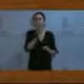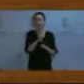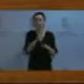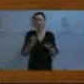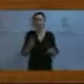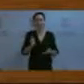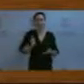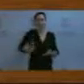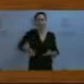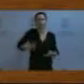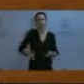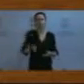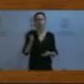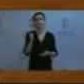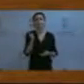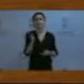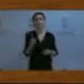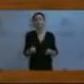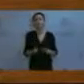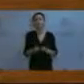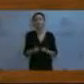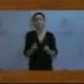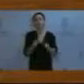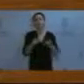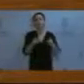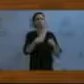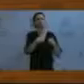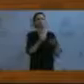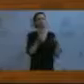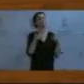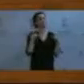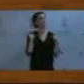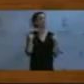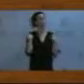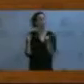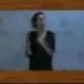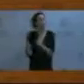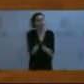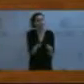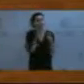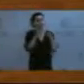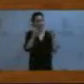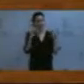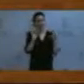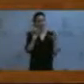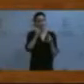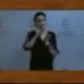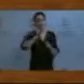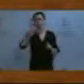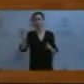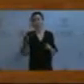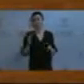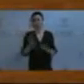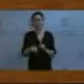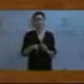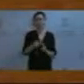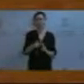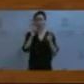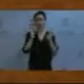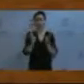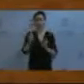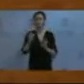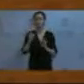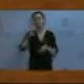ocasiones, sin más criterio que el del responsable de turno de cada empresa o fundación, ¿no? Incluso es más grave en